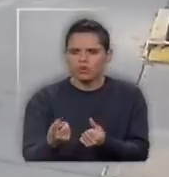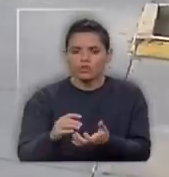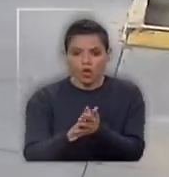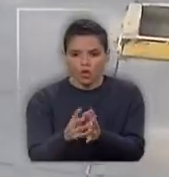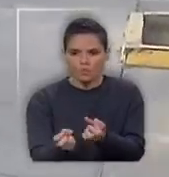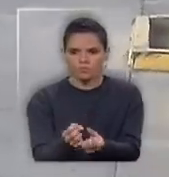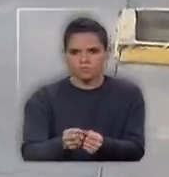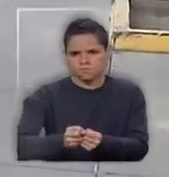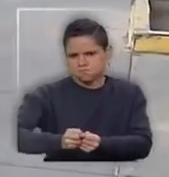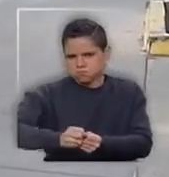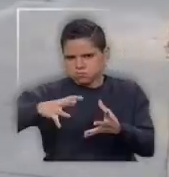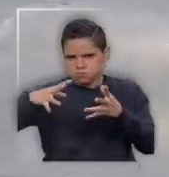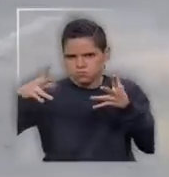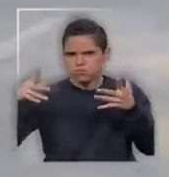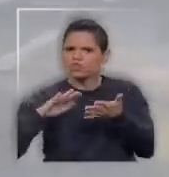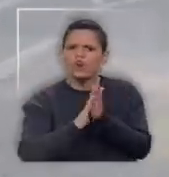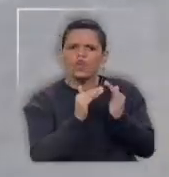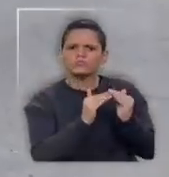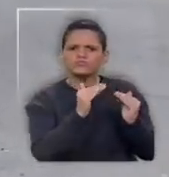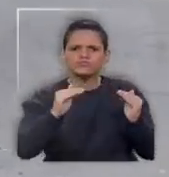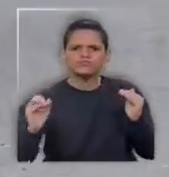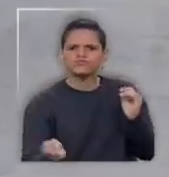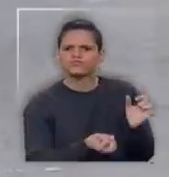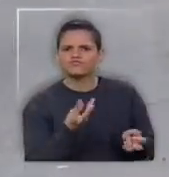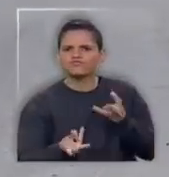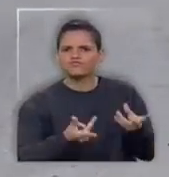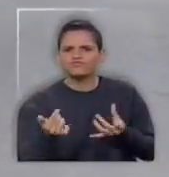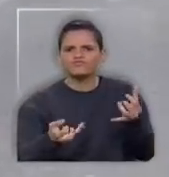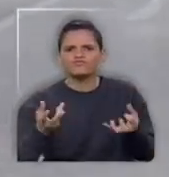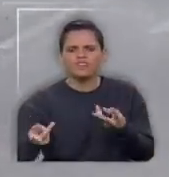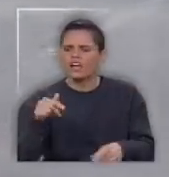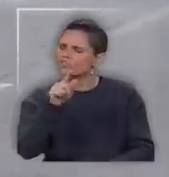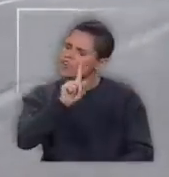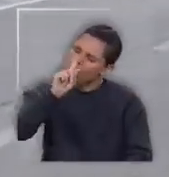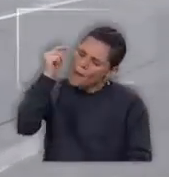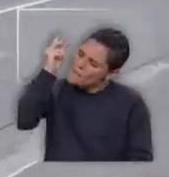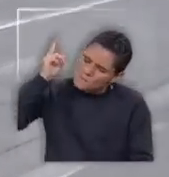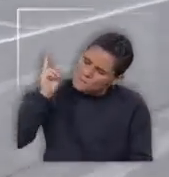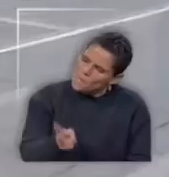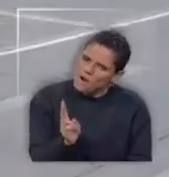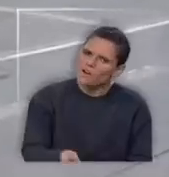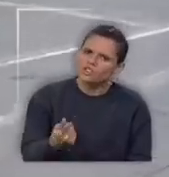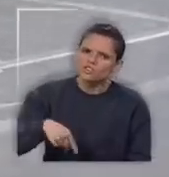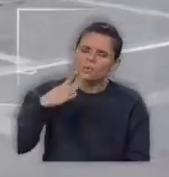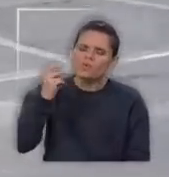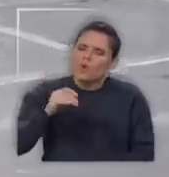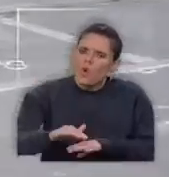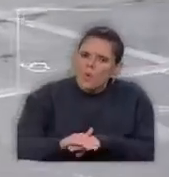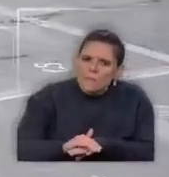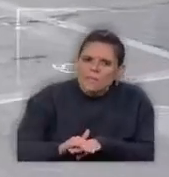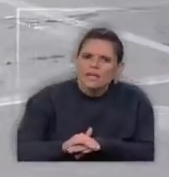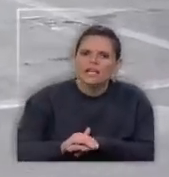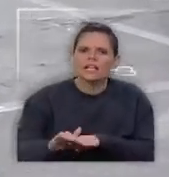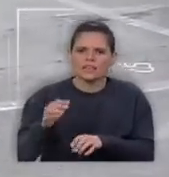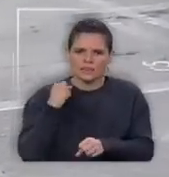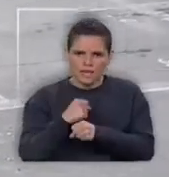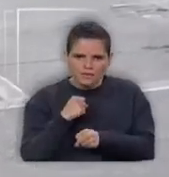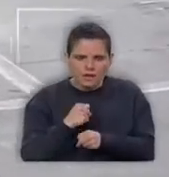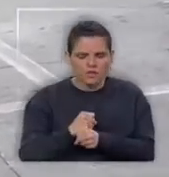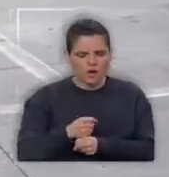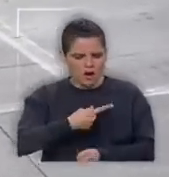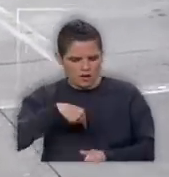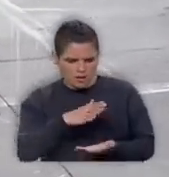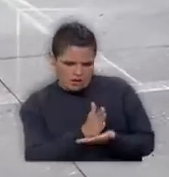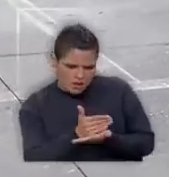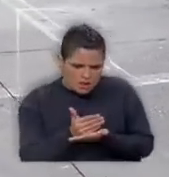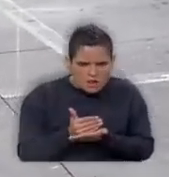de gas, se quema toda la población. Y esa hueá no la vamos a permitir porque somos gente humilde, trabajadora. Nos organizamos y